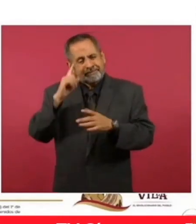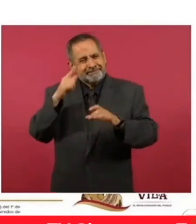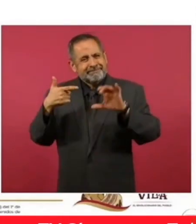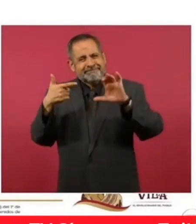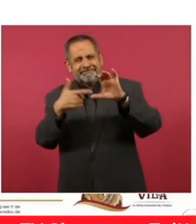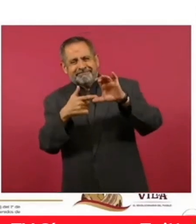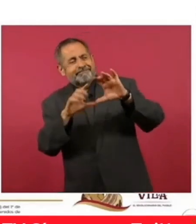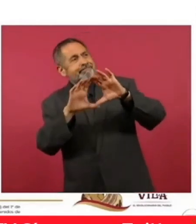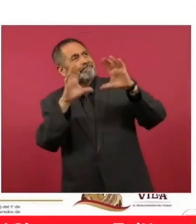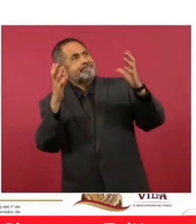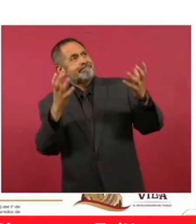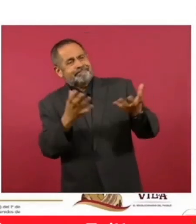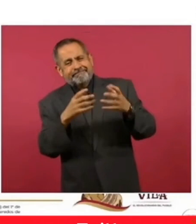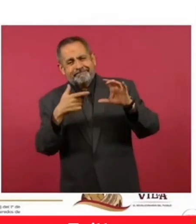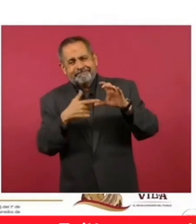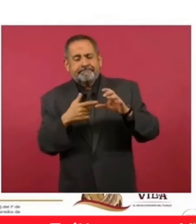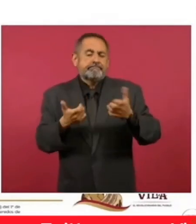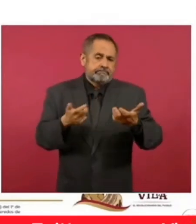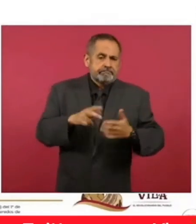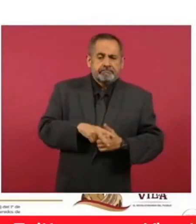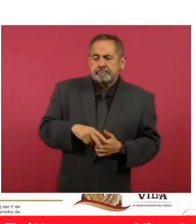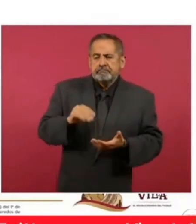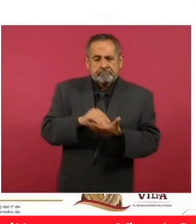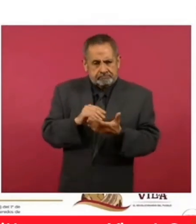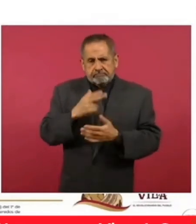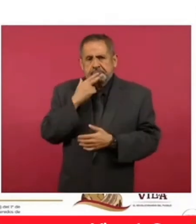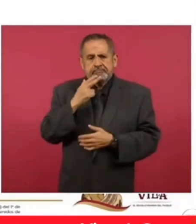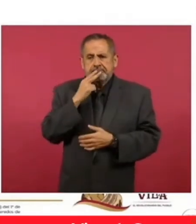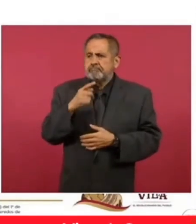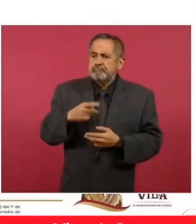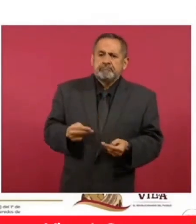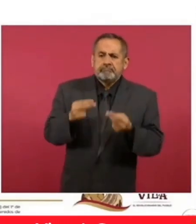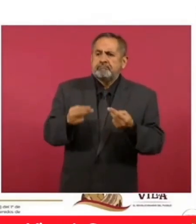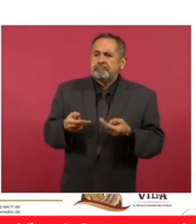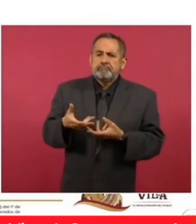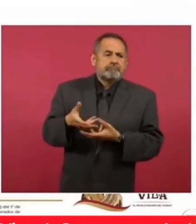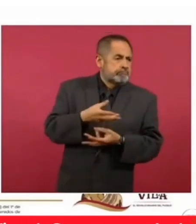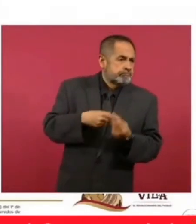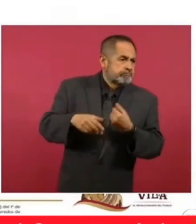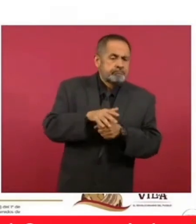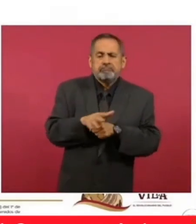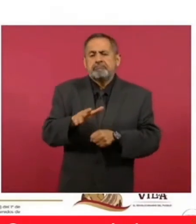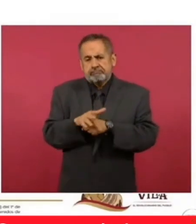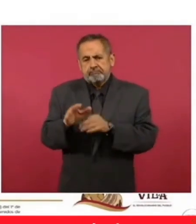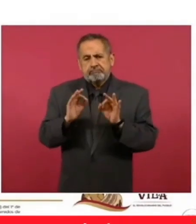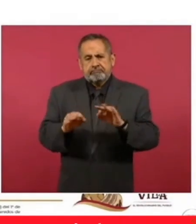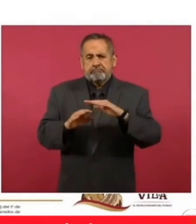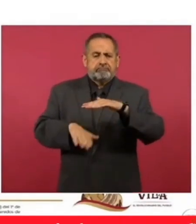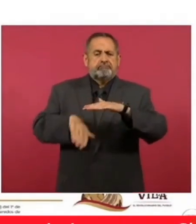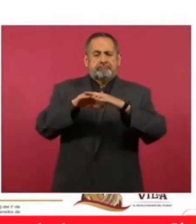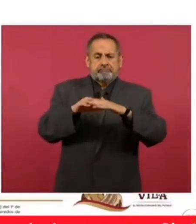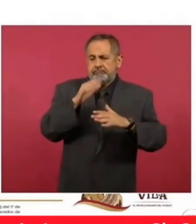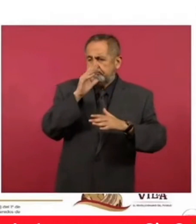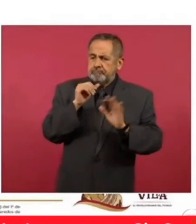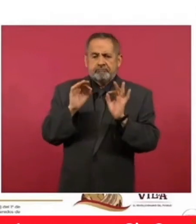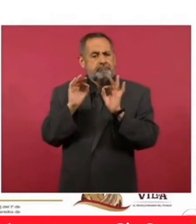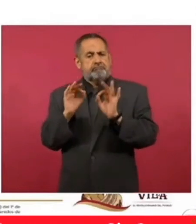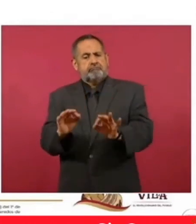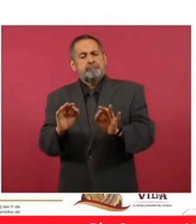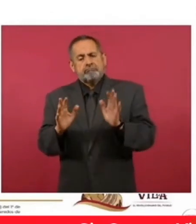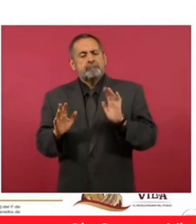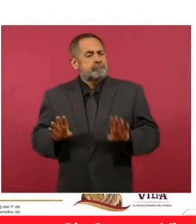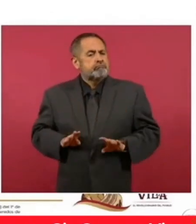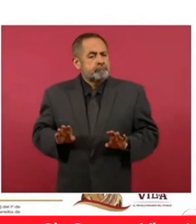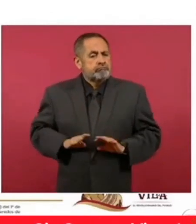estacionarios. Ustedes ven que continúa funcionando muy bien en el mercado esta política de precios máximos, que a pesar de